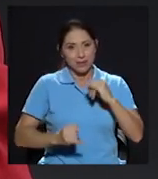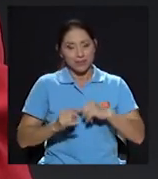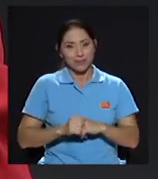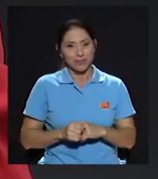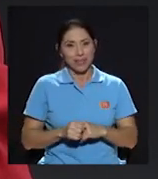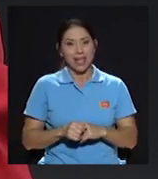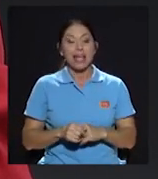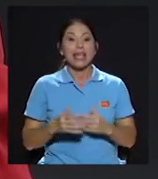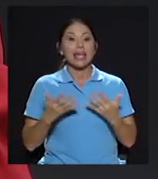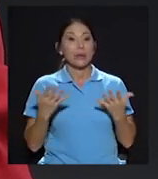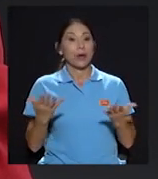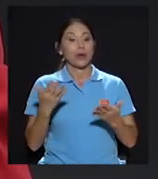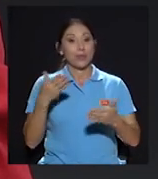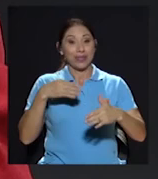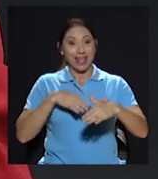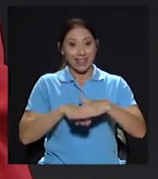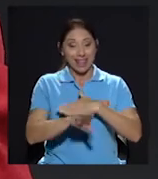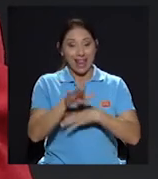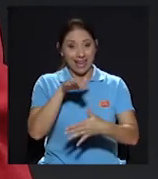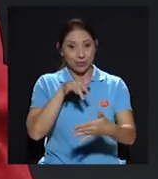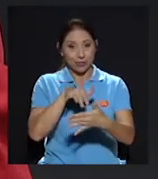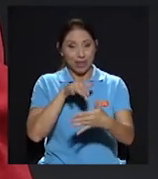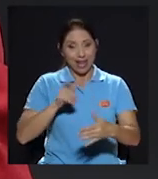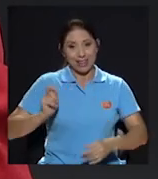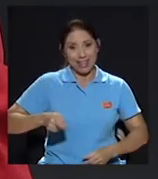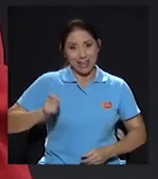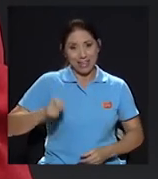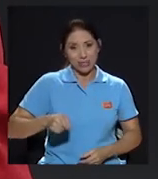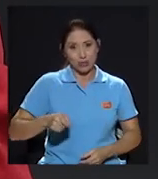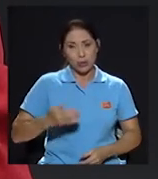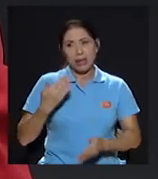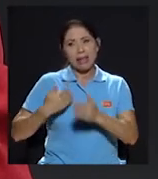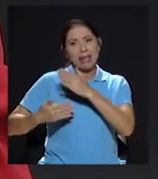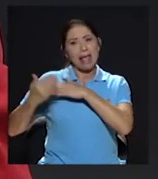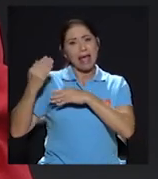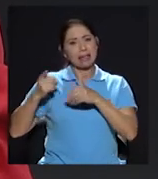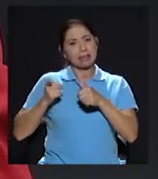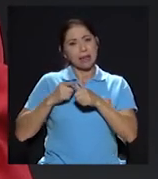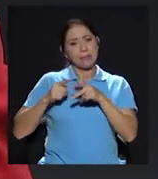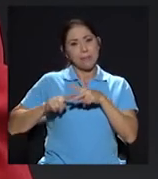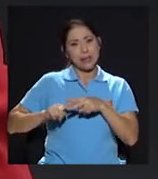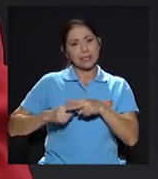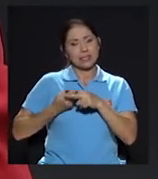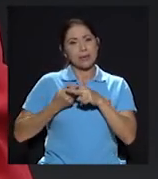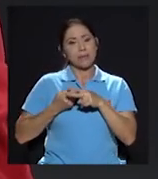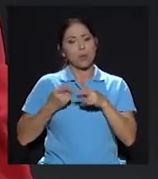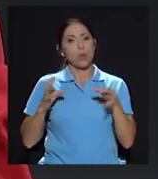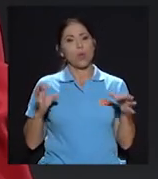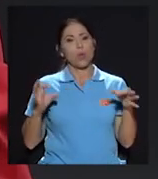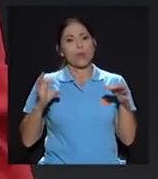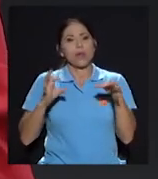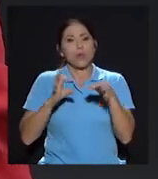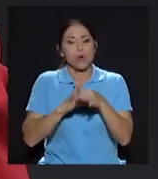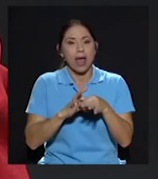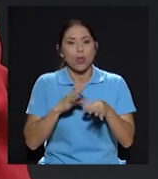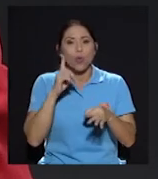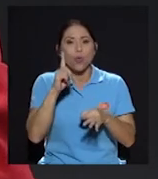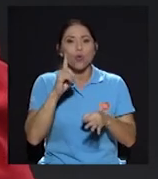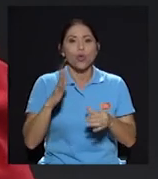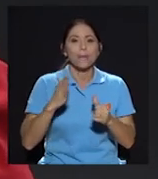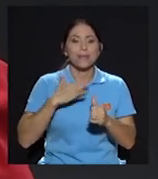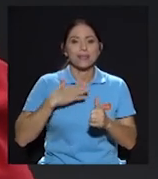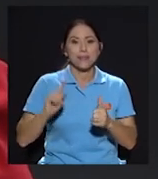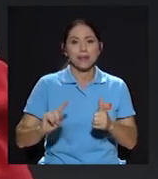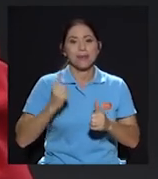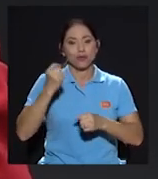haber entrado a estudiar derecho que originalmente estuvo más vinculado a uno de mis primeros trabajos a los cuales me voy a